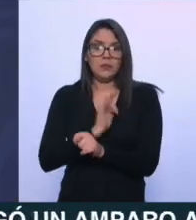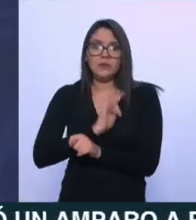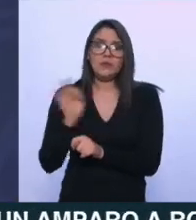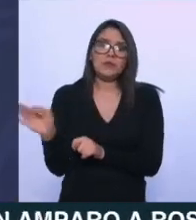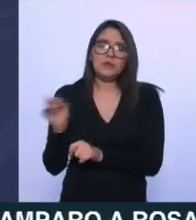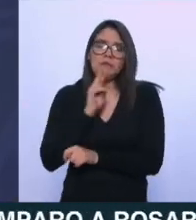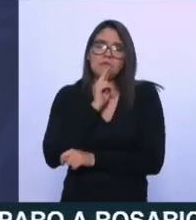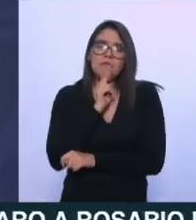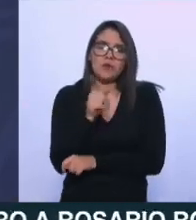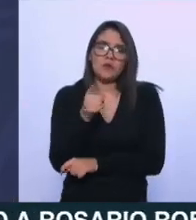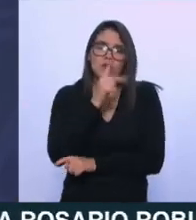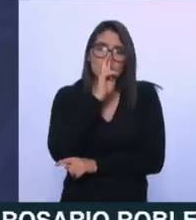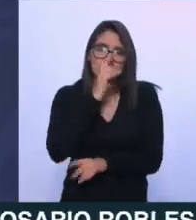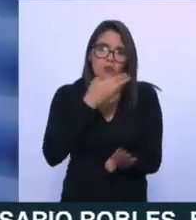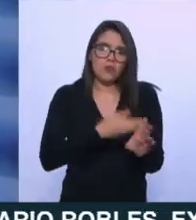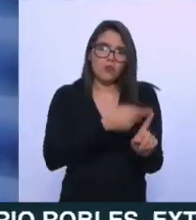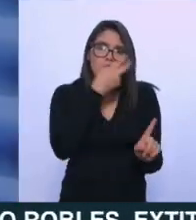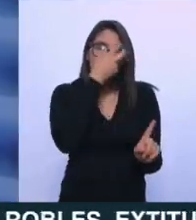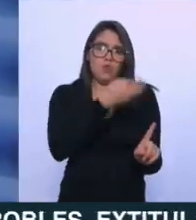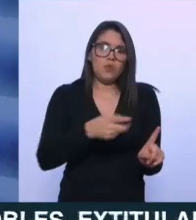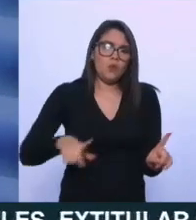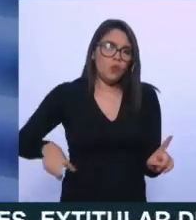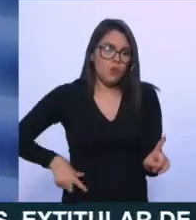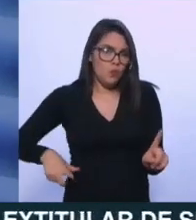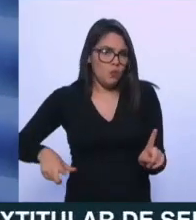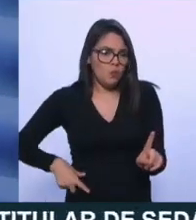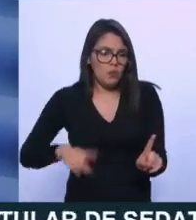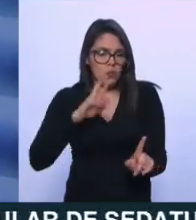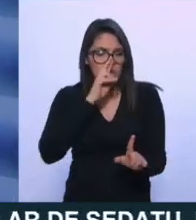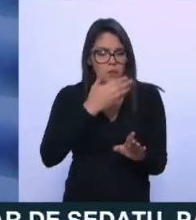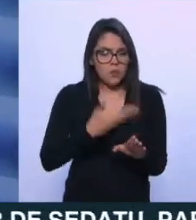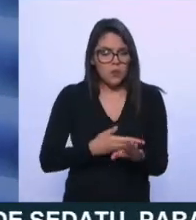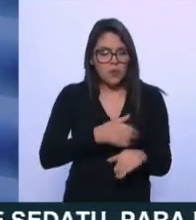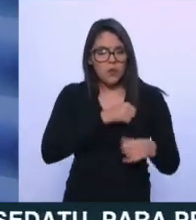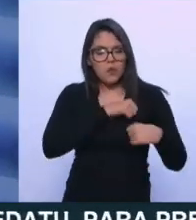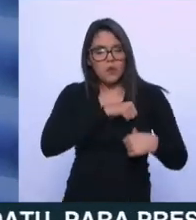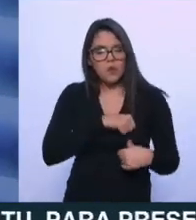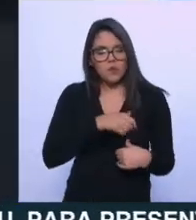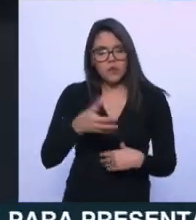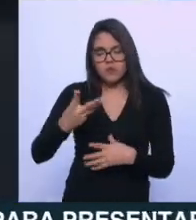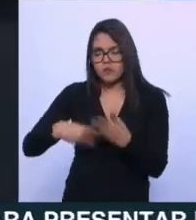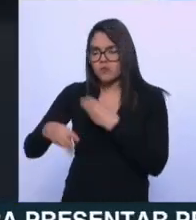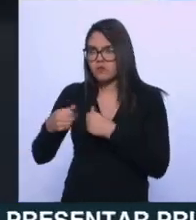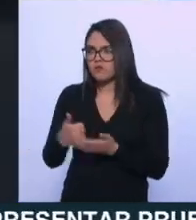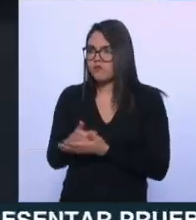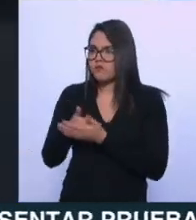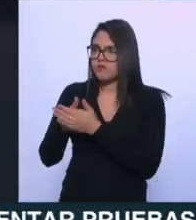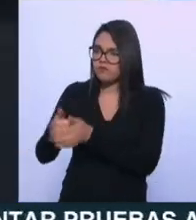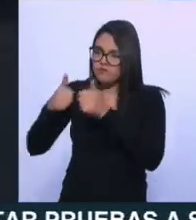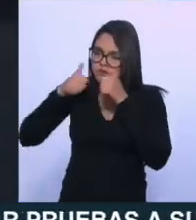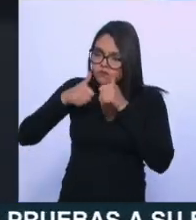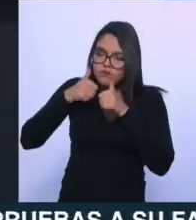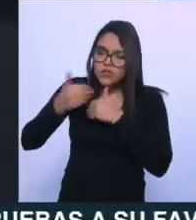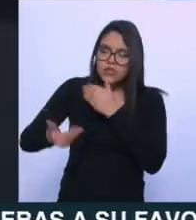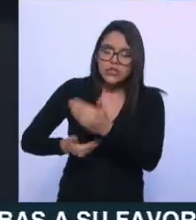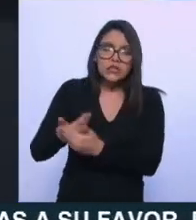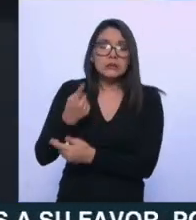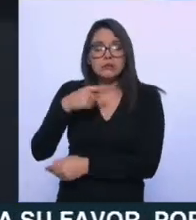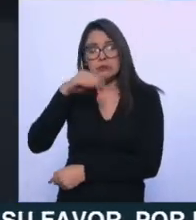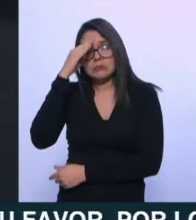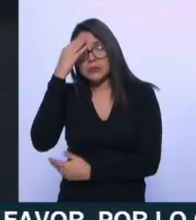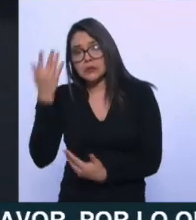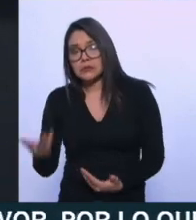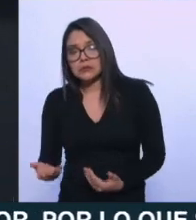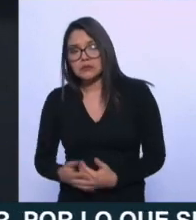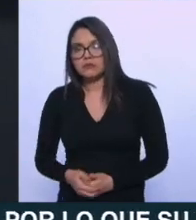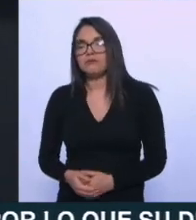concesionado, que dependa del gobierno de la Ciudad de México, que se encargue este gobierno de dar las prestaciones y el servicio? Ese es un gran punto.